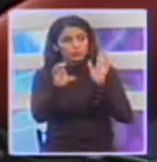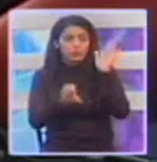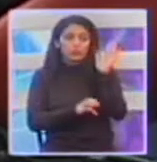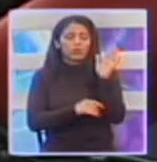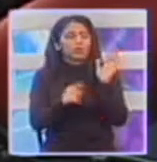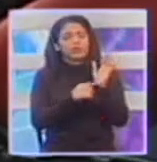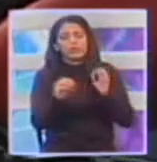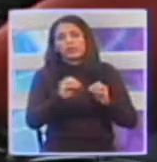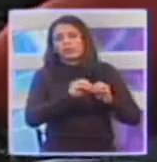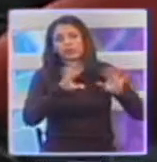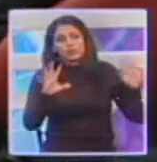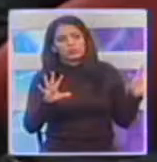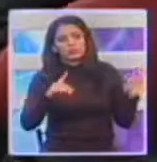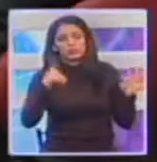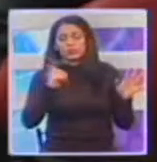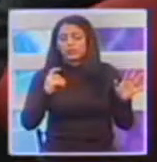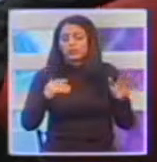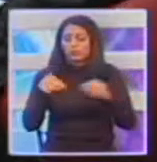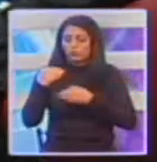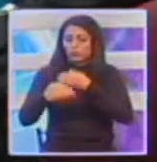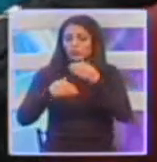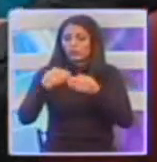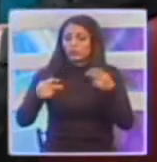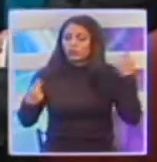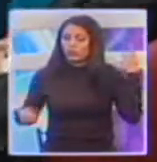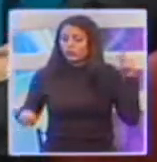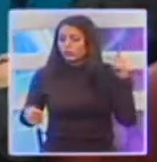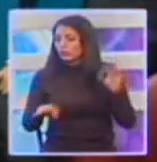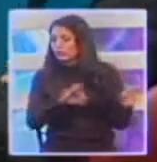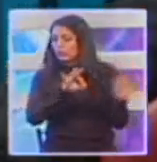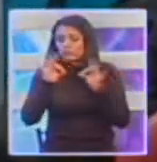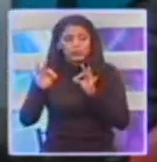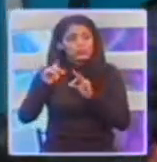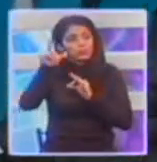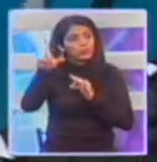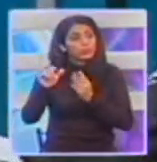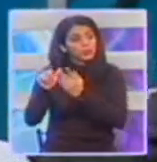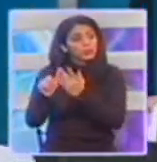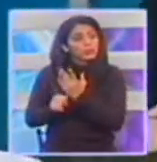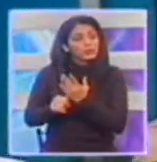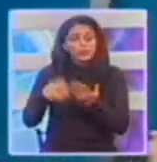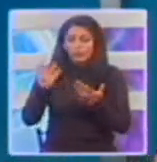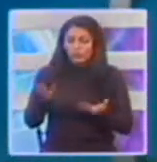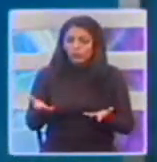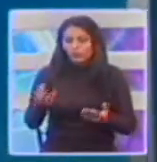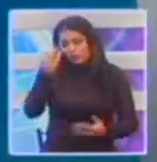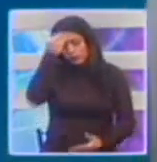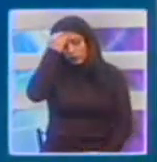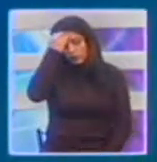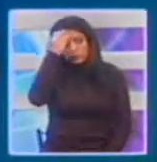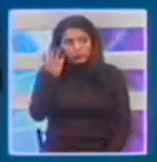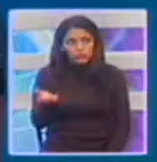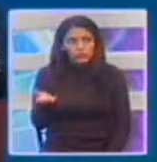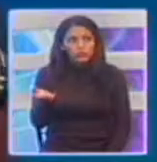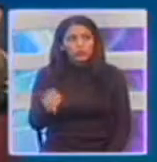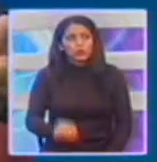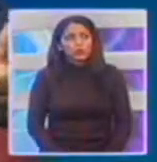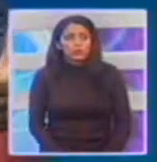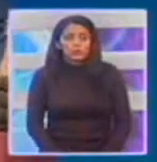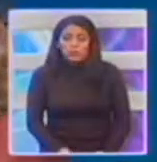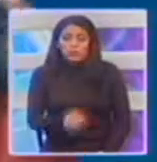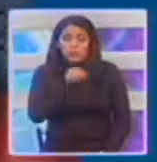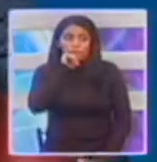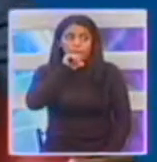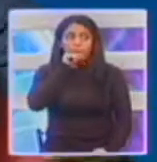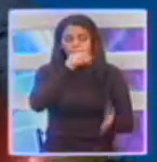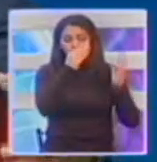calificamos el proceso aviso político del ministro de educación es importante destacar que el ministro en este momento no está en un proceso vice político